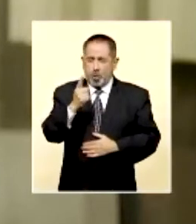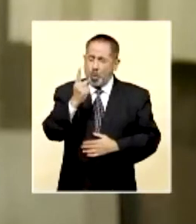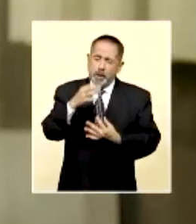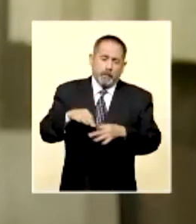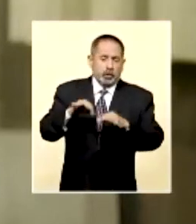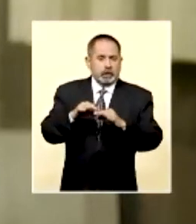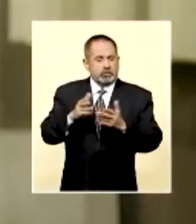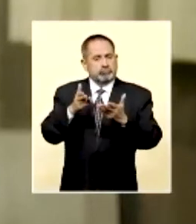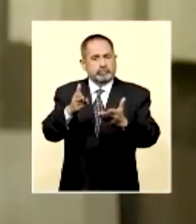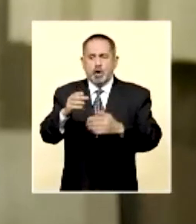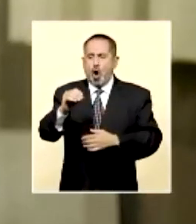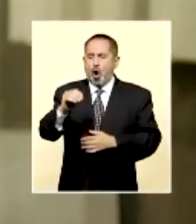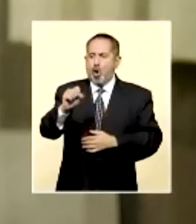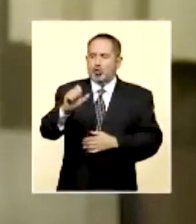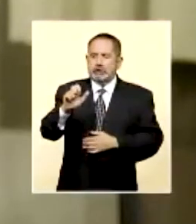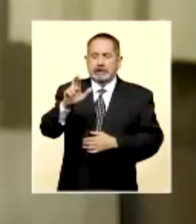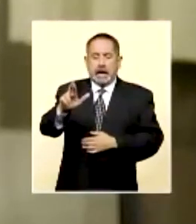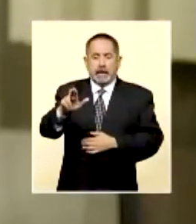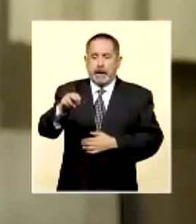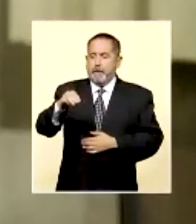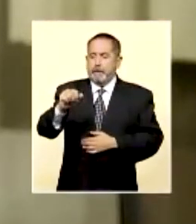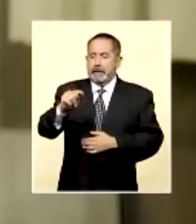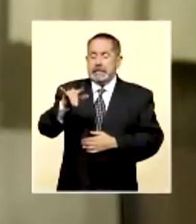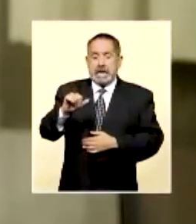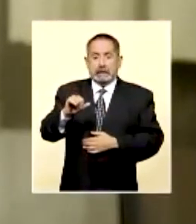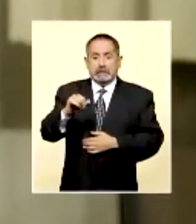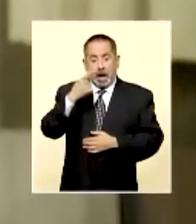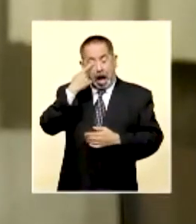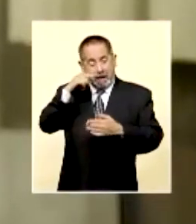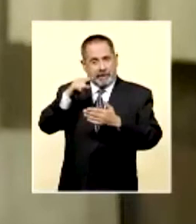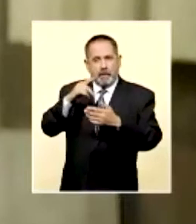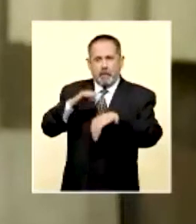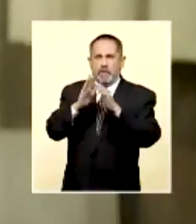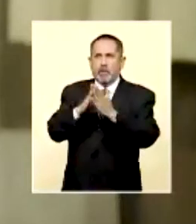principalmente y personalmente, a Oscar Matías, que se levante, por favor.